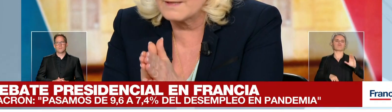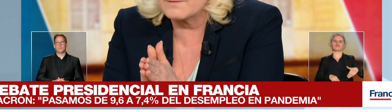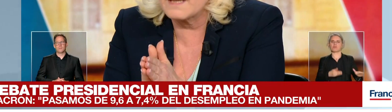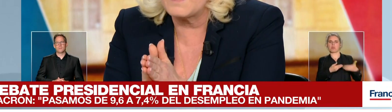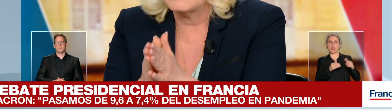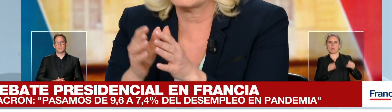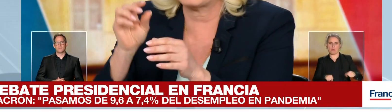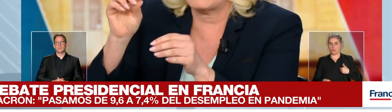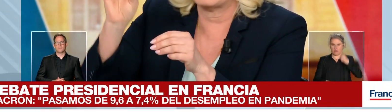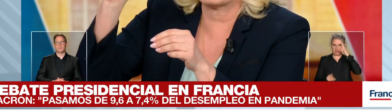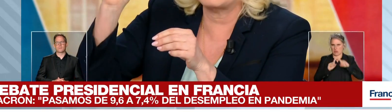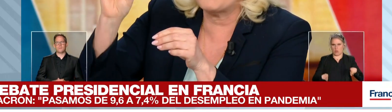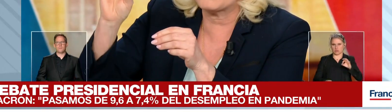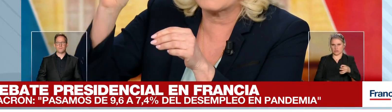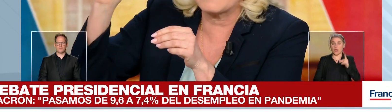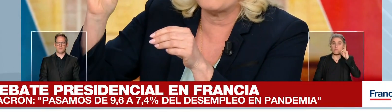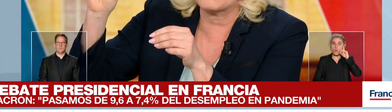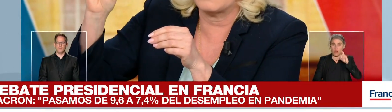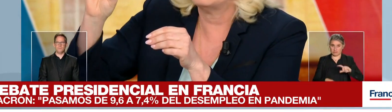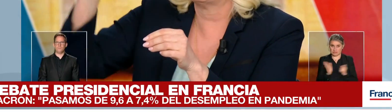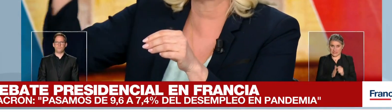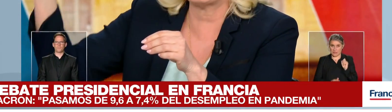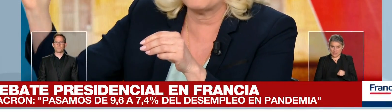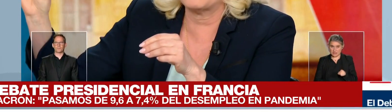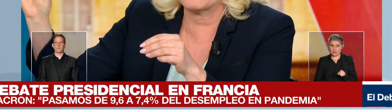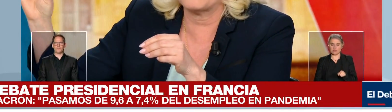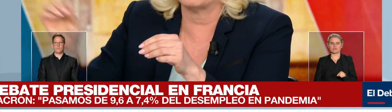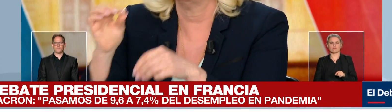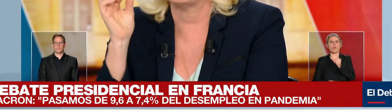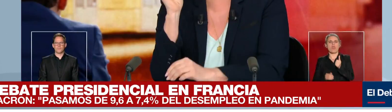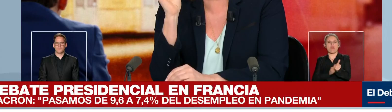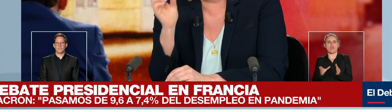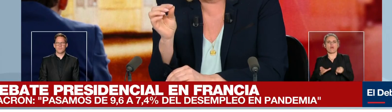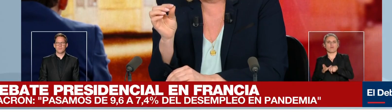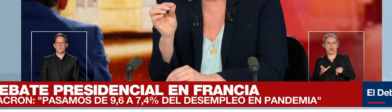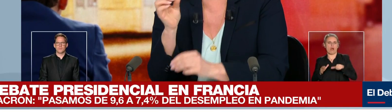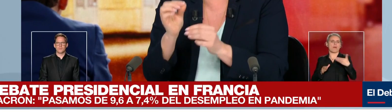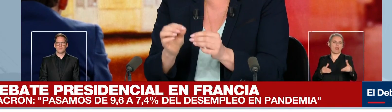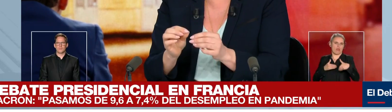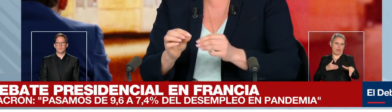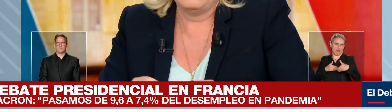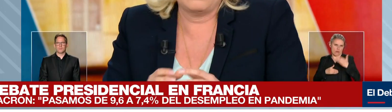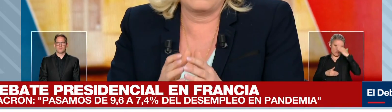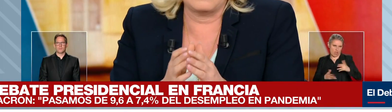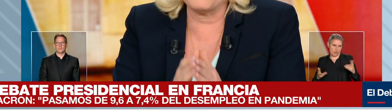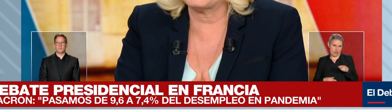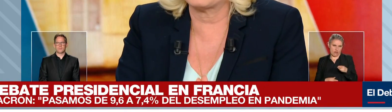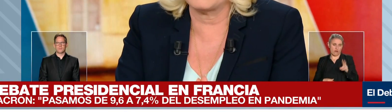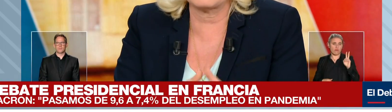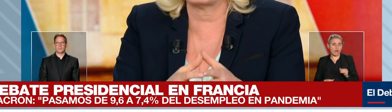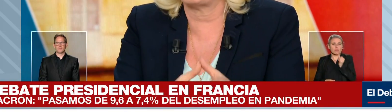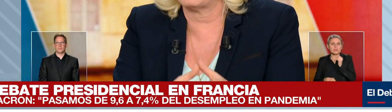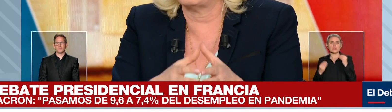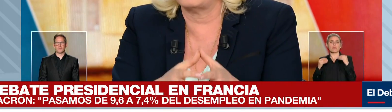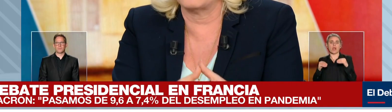con todas estas medidas. Yo estaba en desacuerdo por una razón simple, porque en esa época, después del primer confinamiento, ya se sabía que